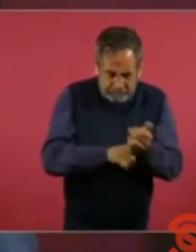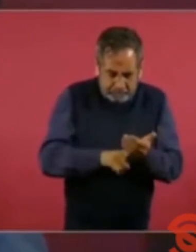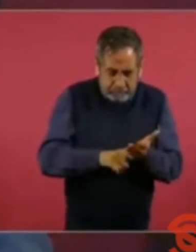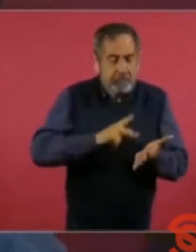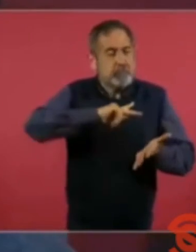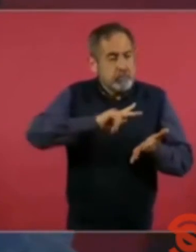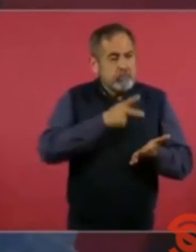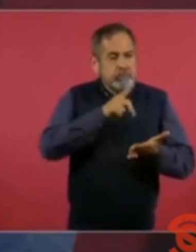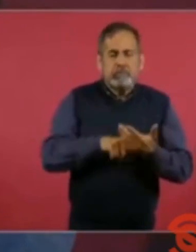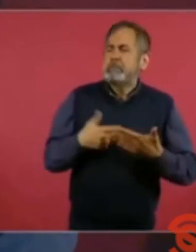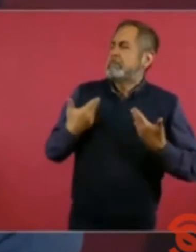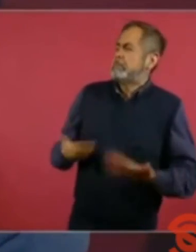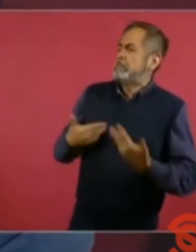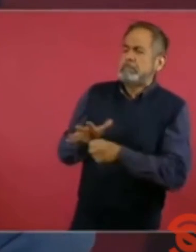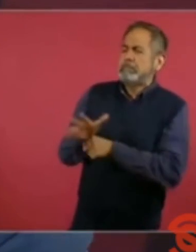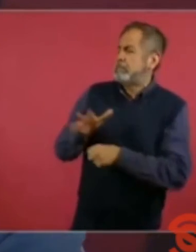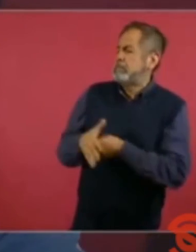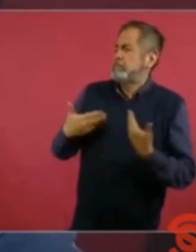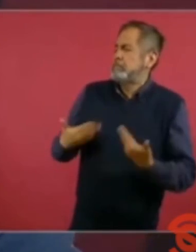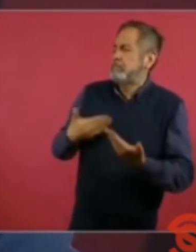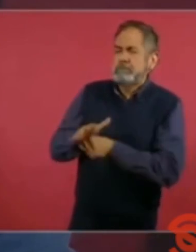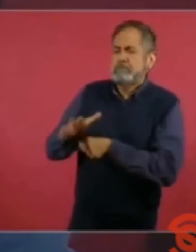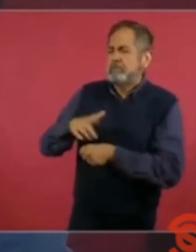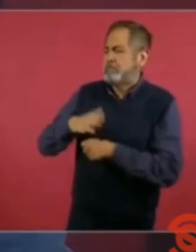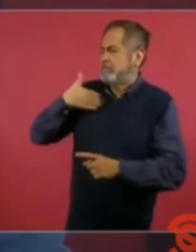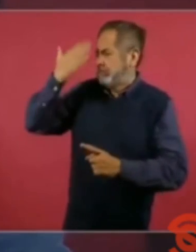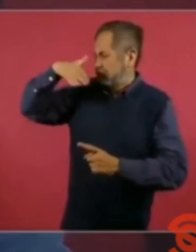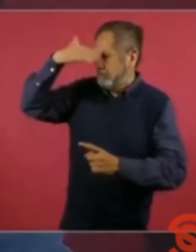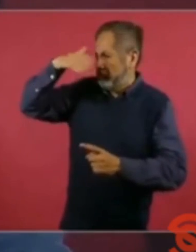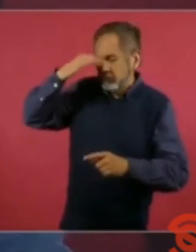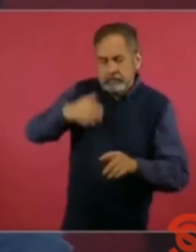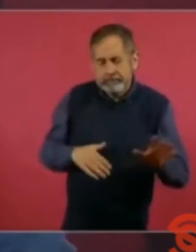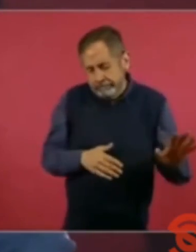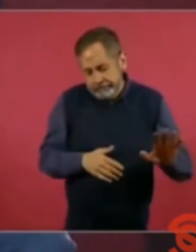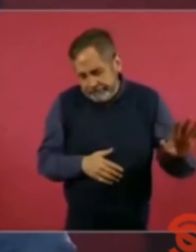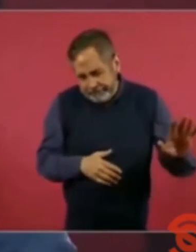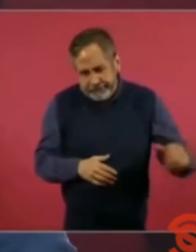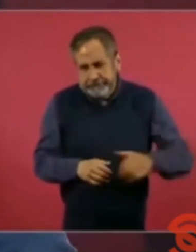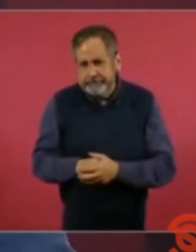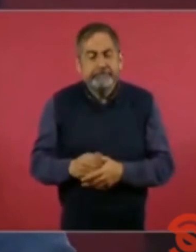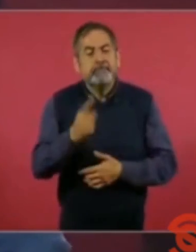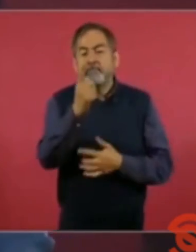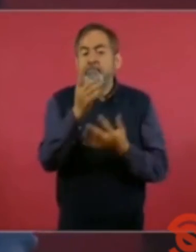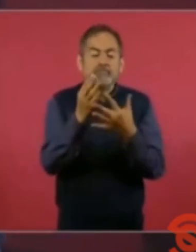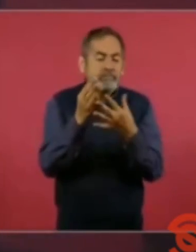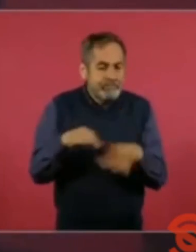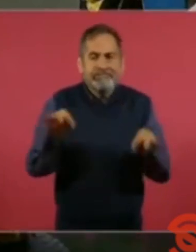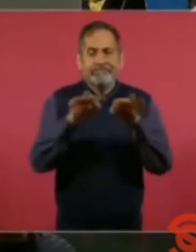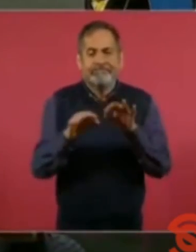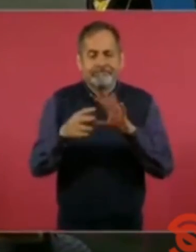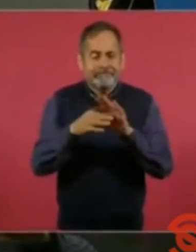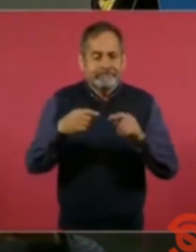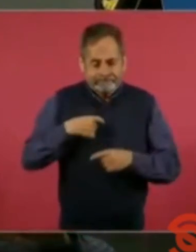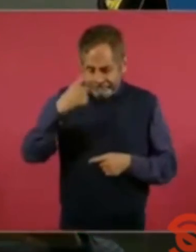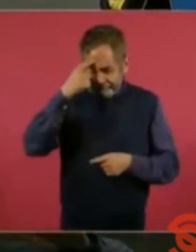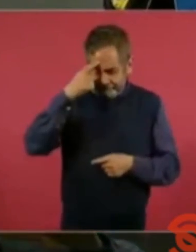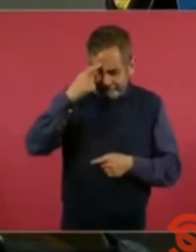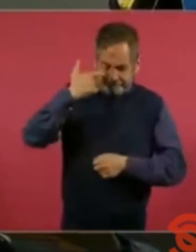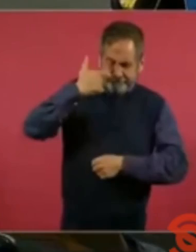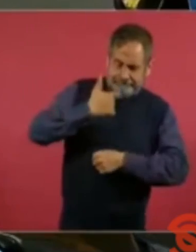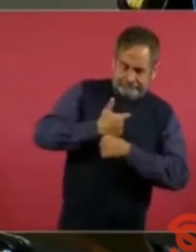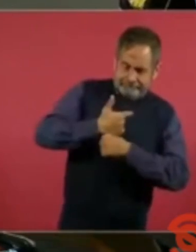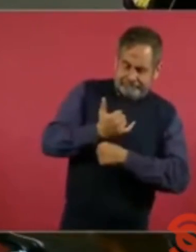nuevas estrategias. Eso sí, partan de un diagnóstico. Es necesaria la